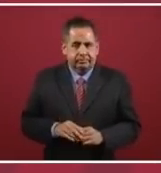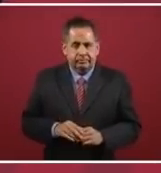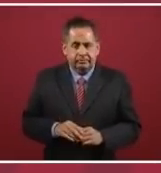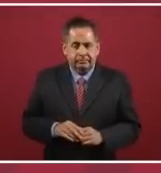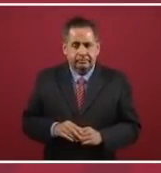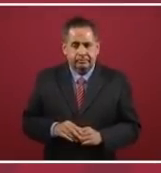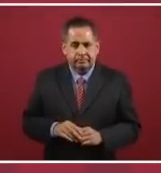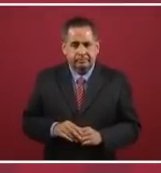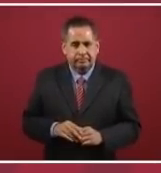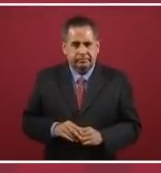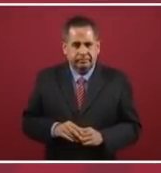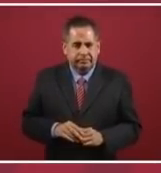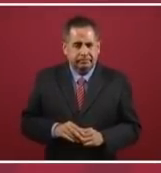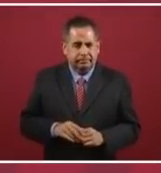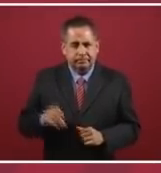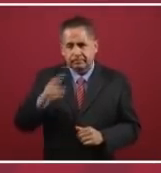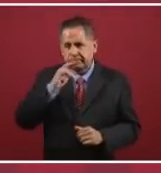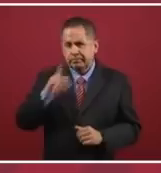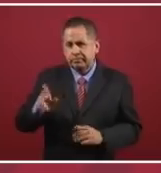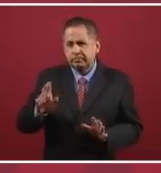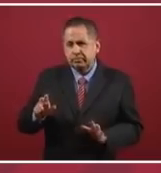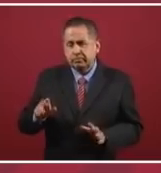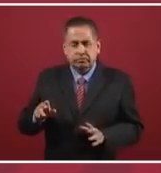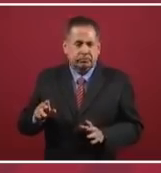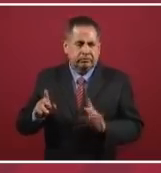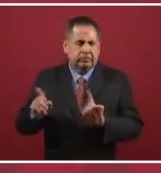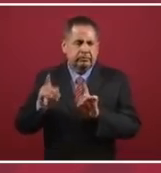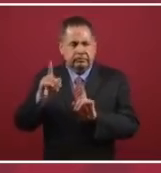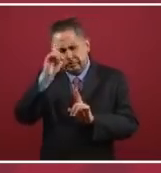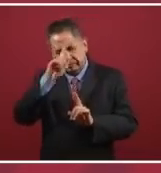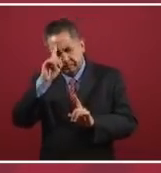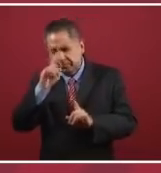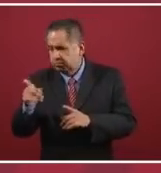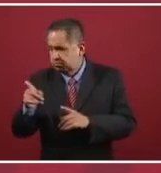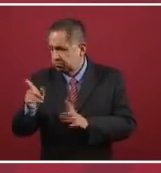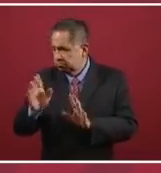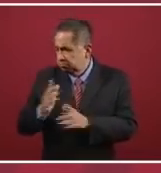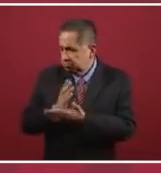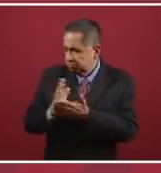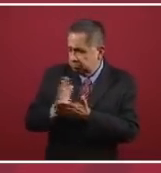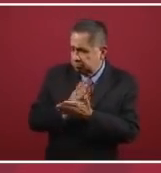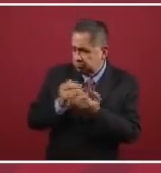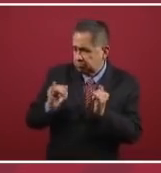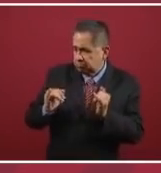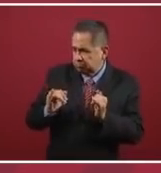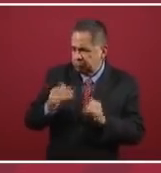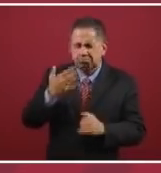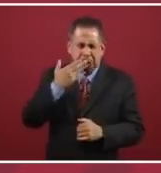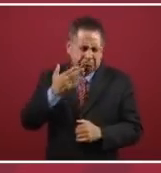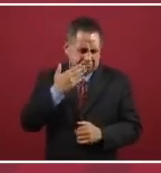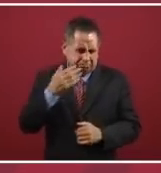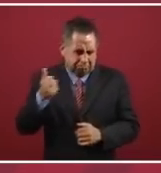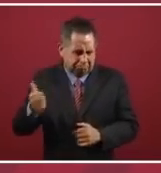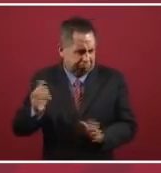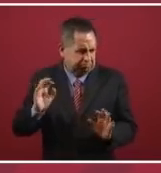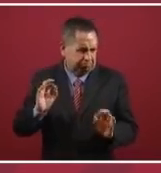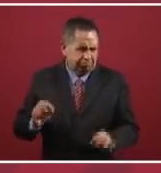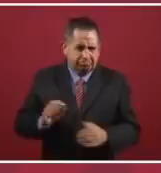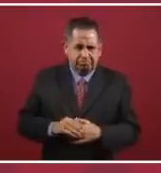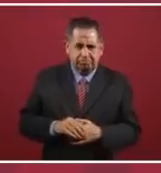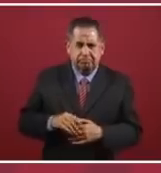usen a plenitud las libertades, su autonomía, que tengan